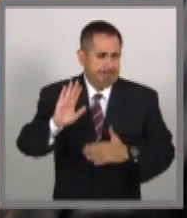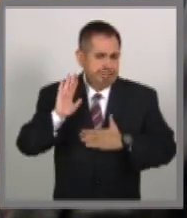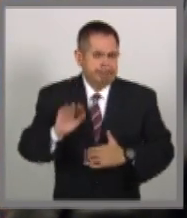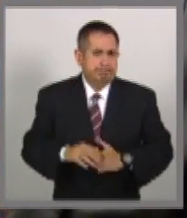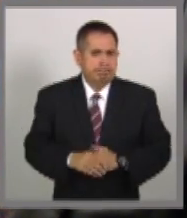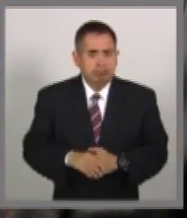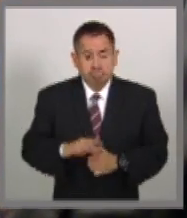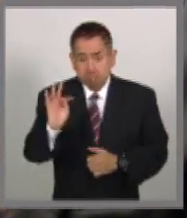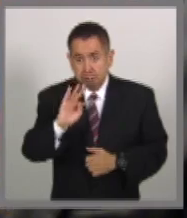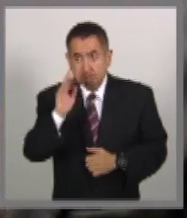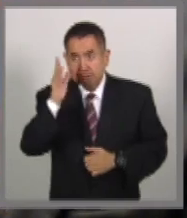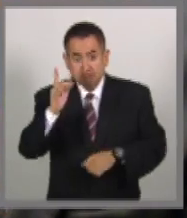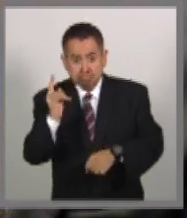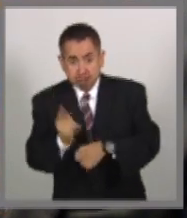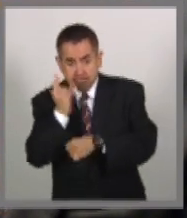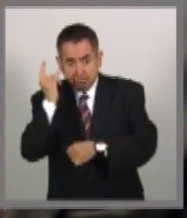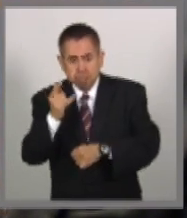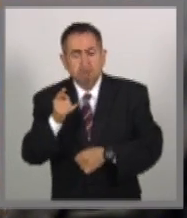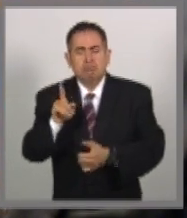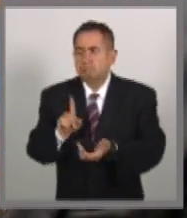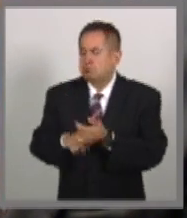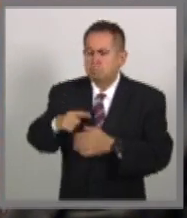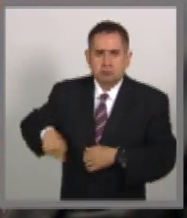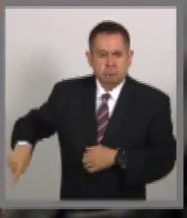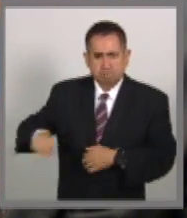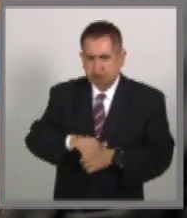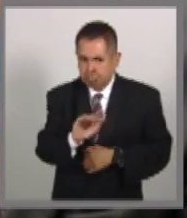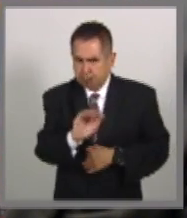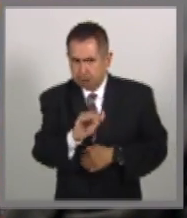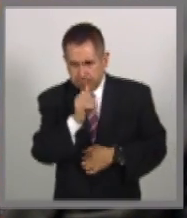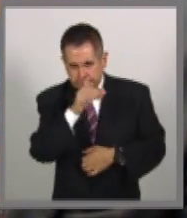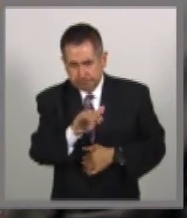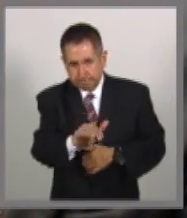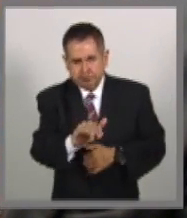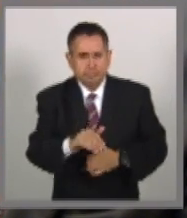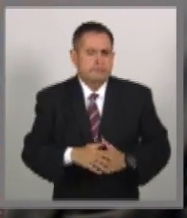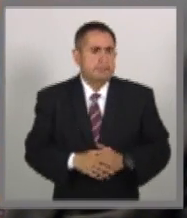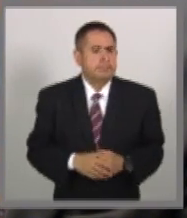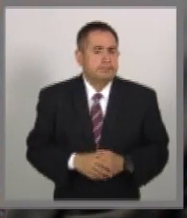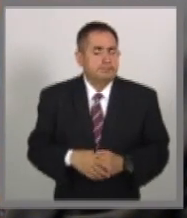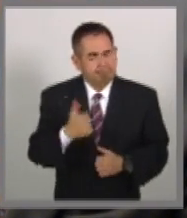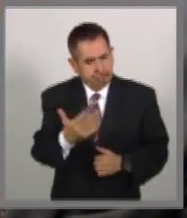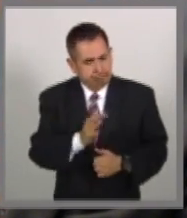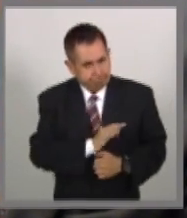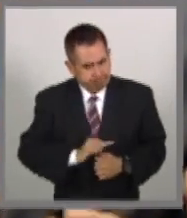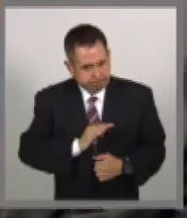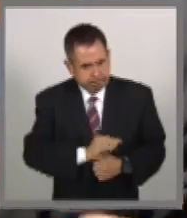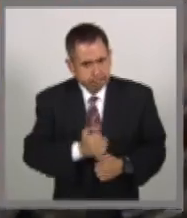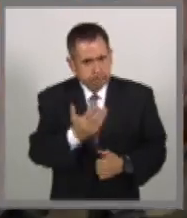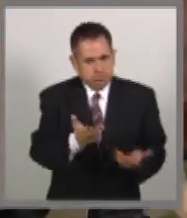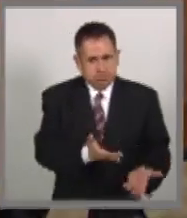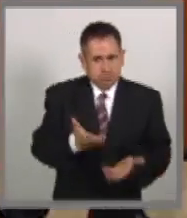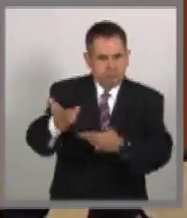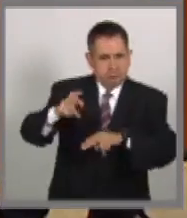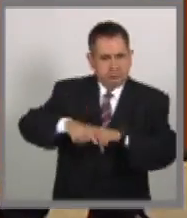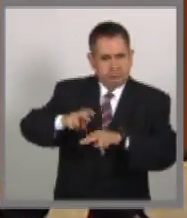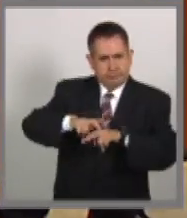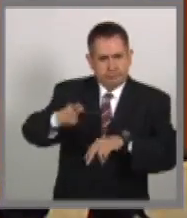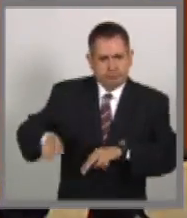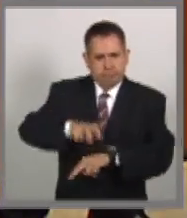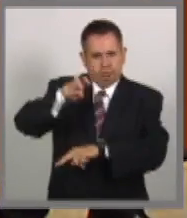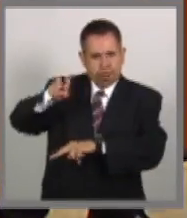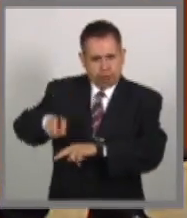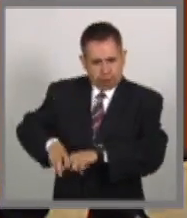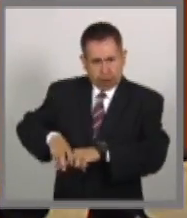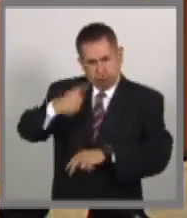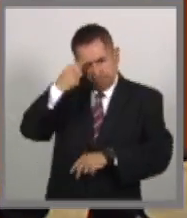Si así no lo hiciere, que la nación se lo demande. Felicidades, compañera senadora. Le solicito pase a ocupar el escaño